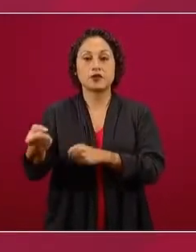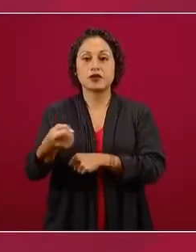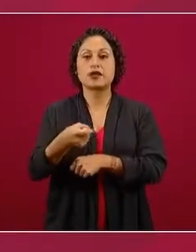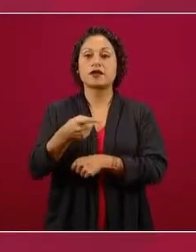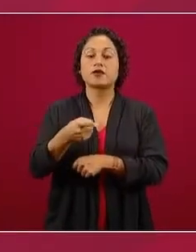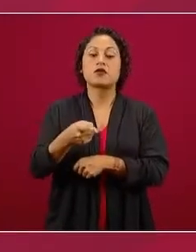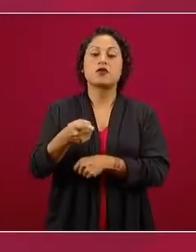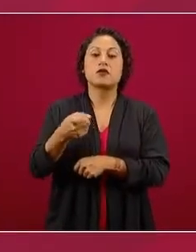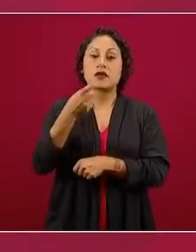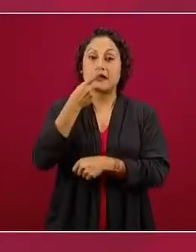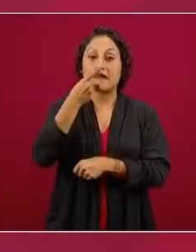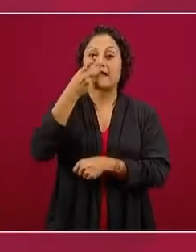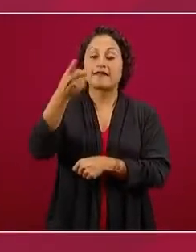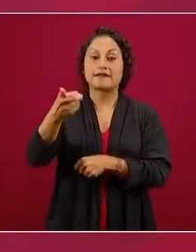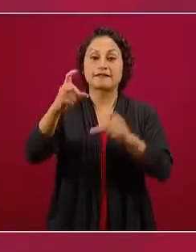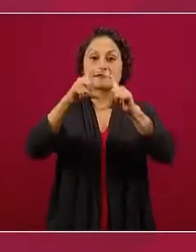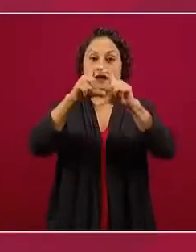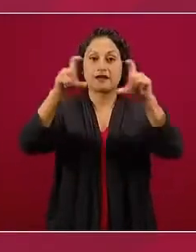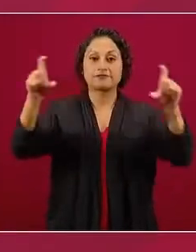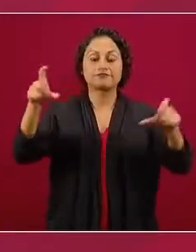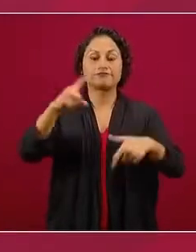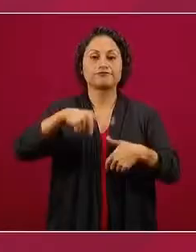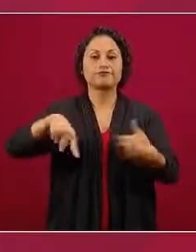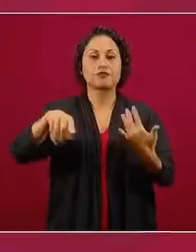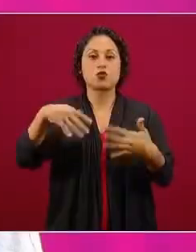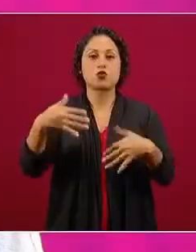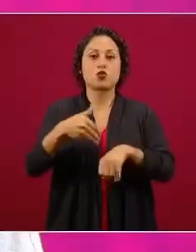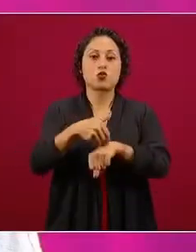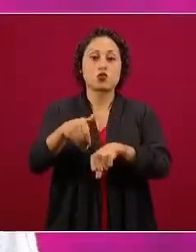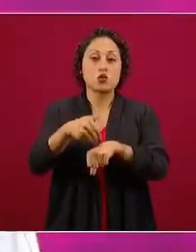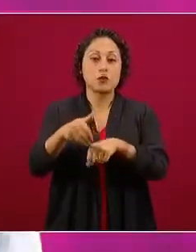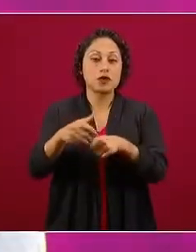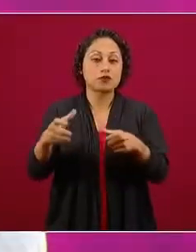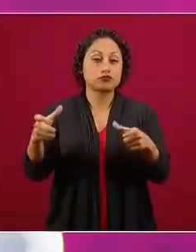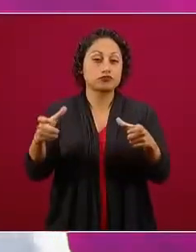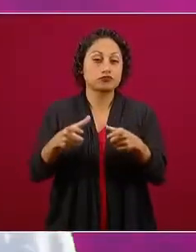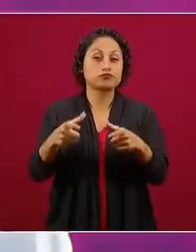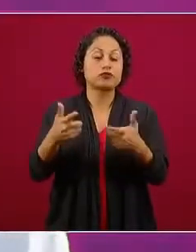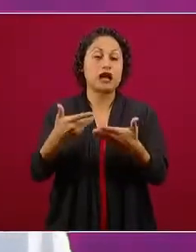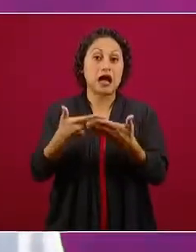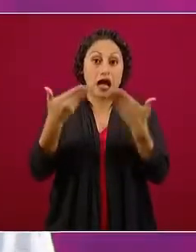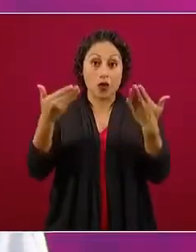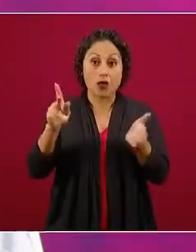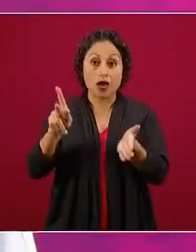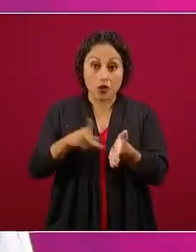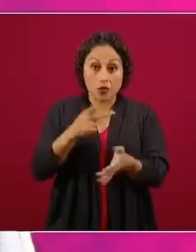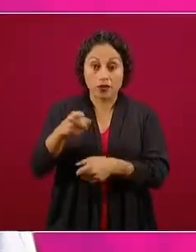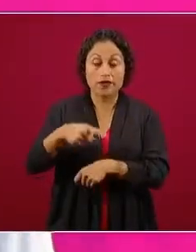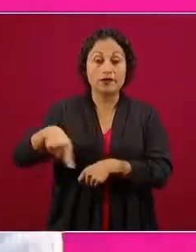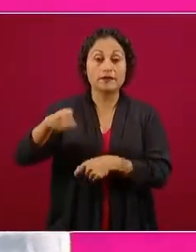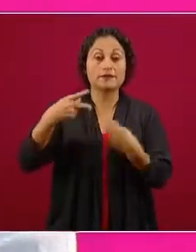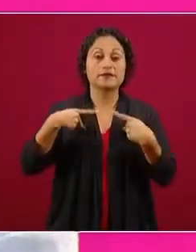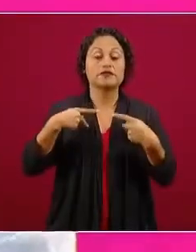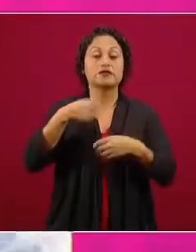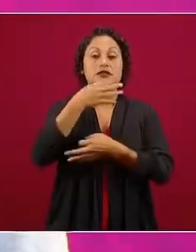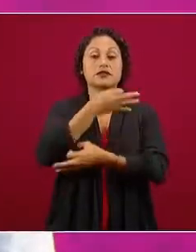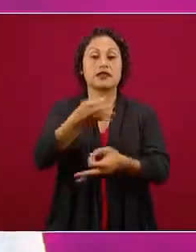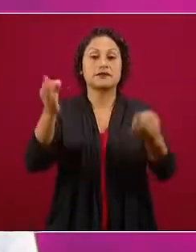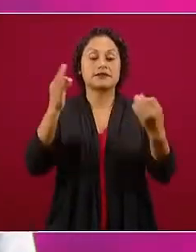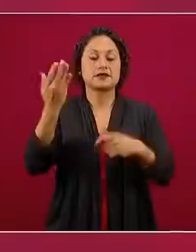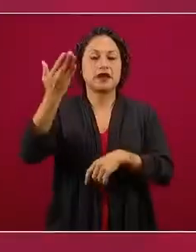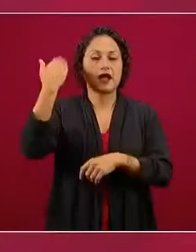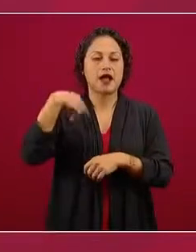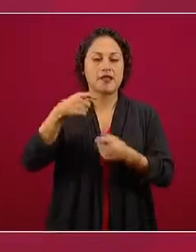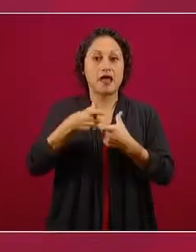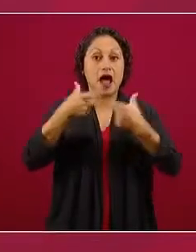cifra récord de casos, quizá hoy van a estar entusiastas de decir cifra récord de descenso, pero no quiero